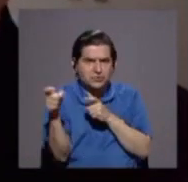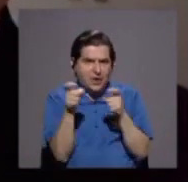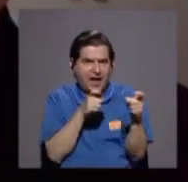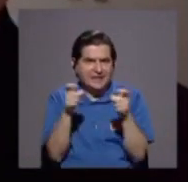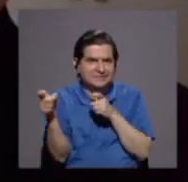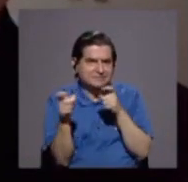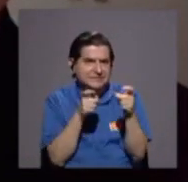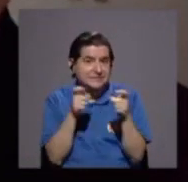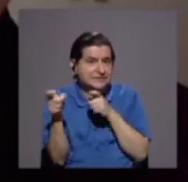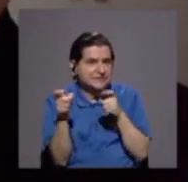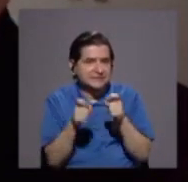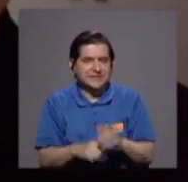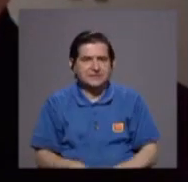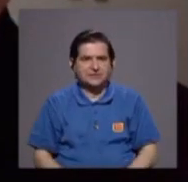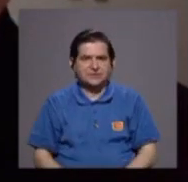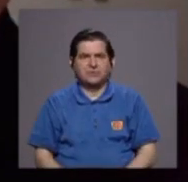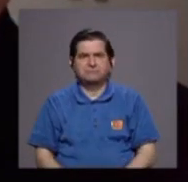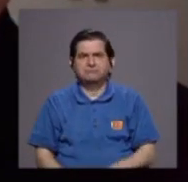administrada